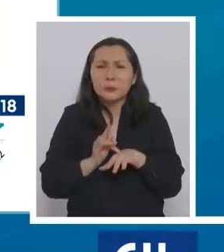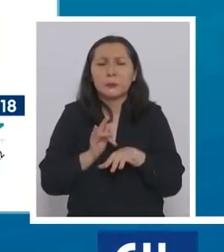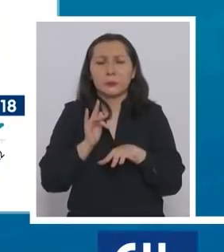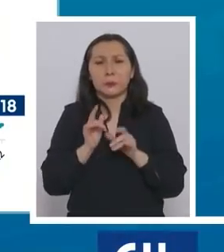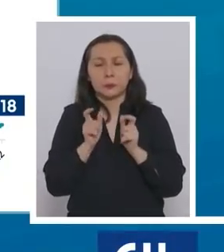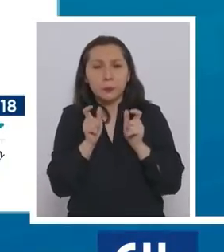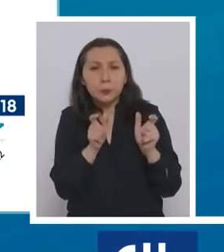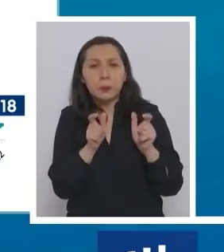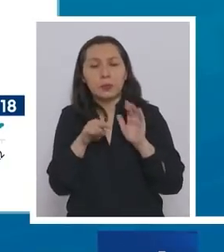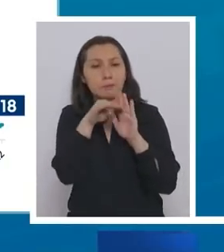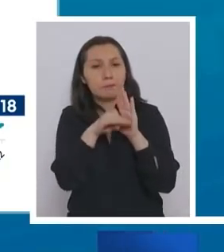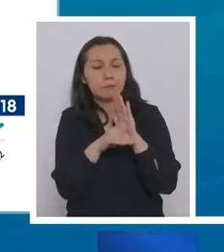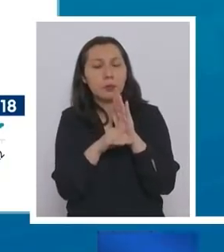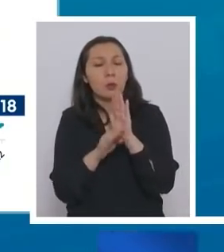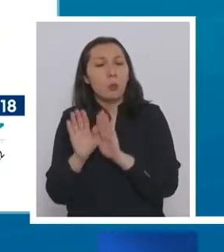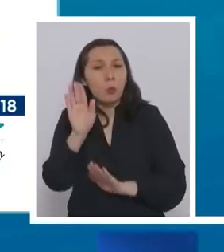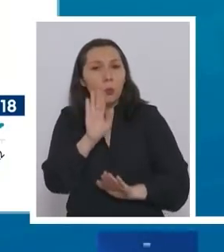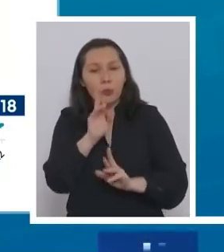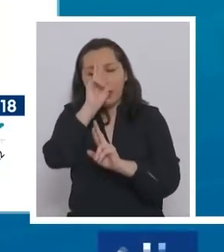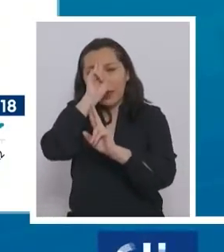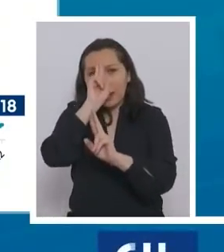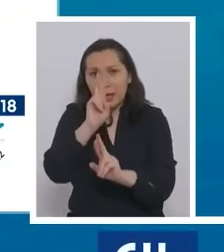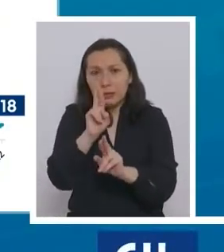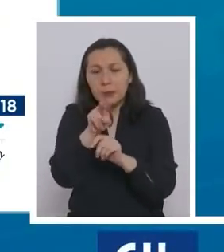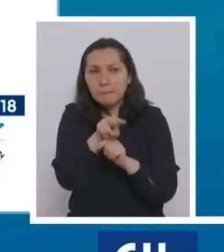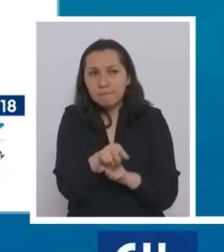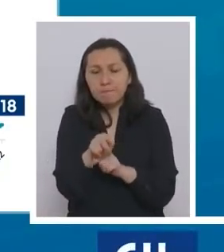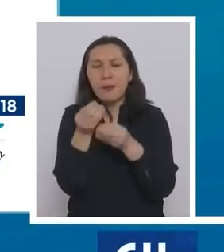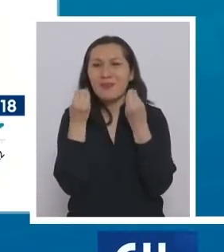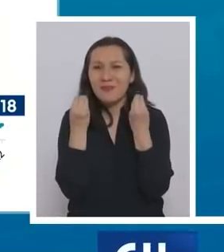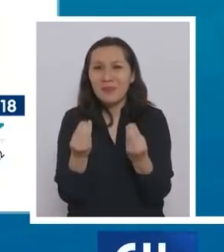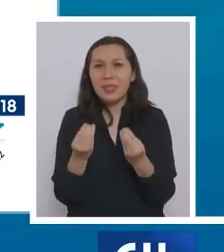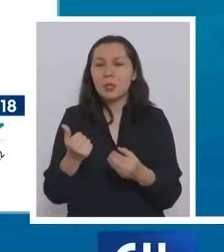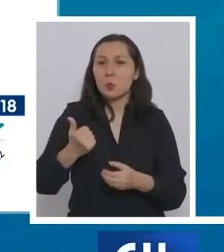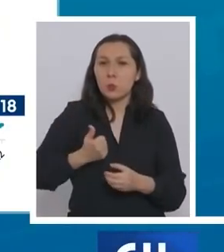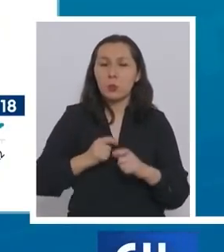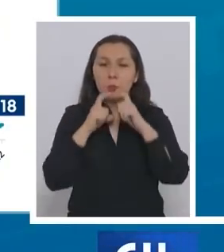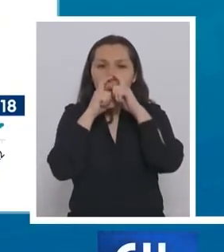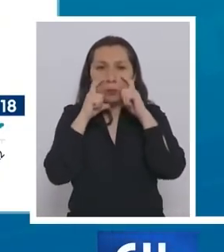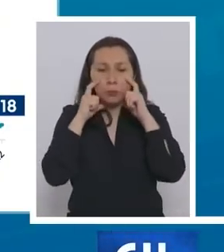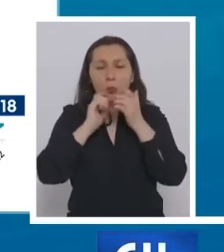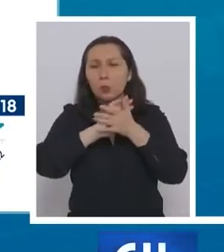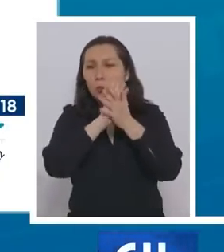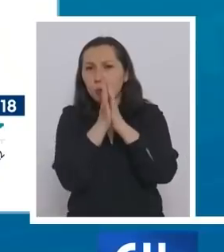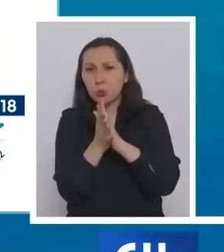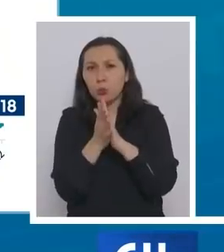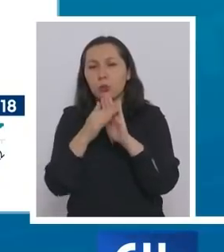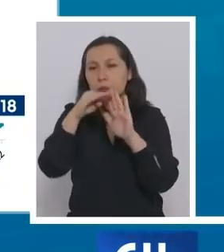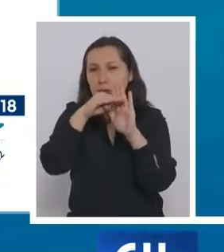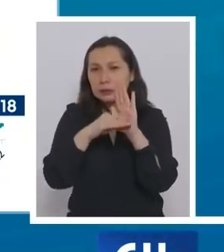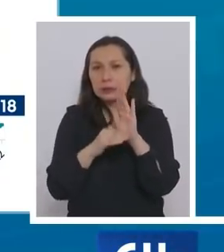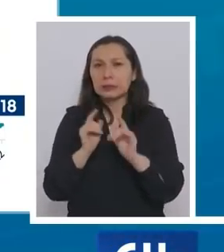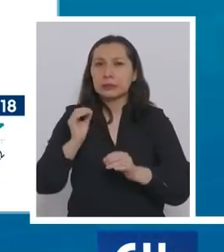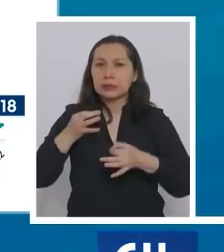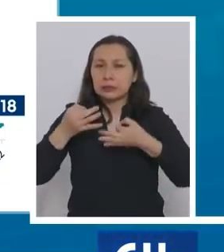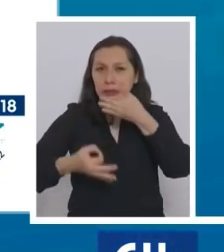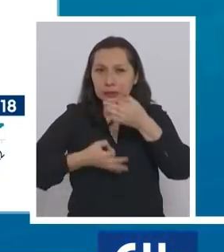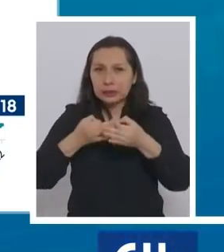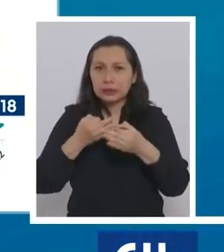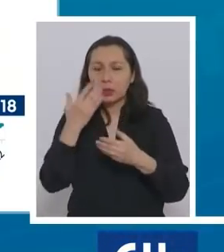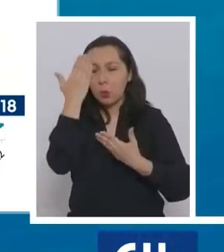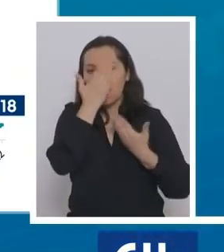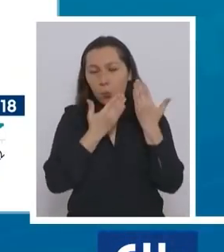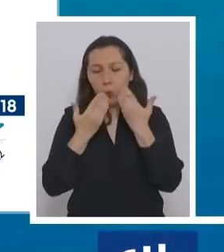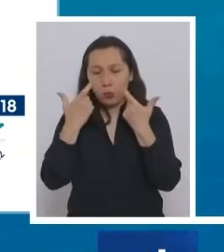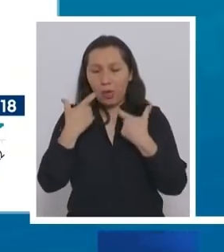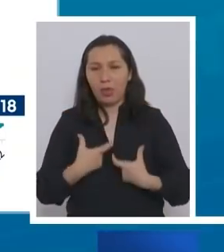las medidas, respetar y velar por el correcto uso de todas las medidas que hemos propiciado de